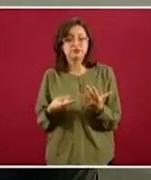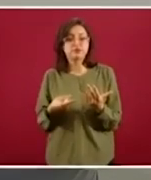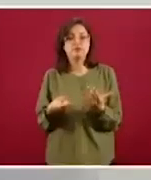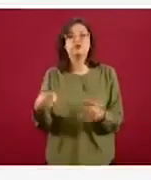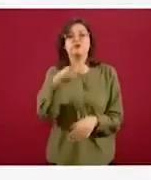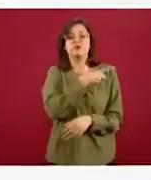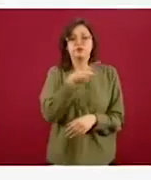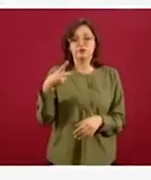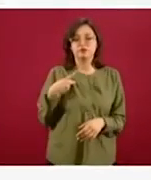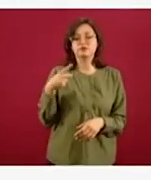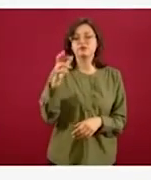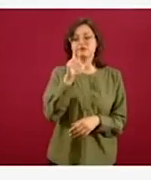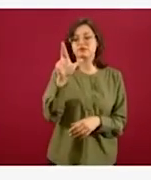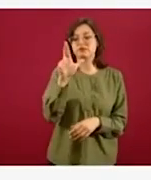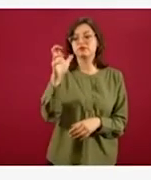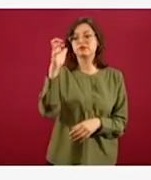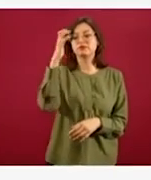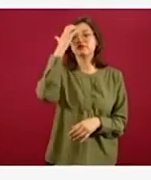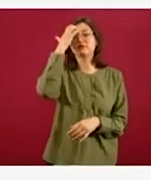reconocer